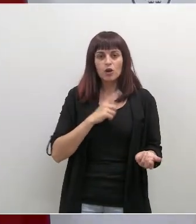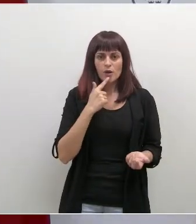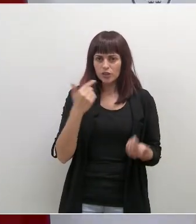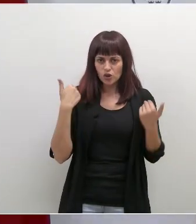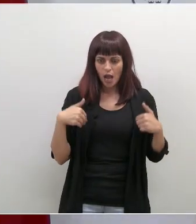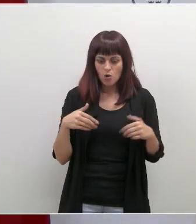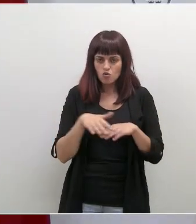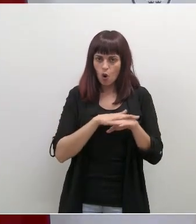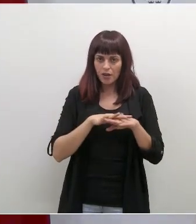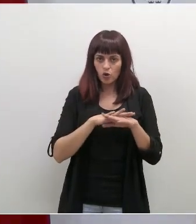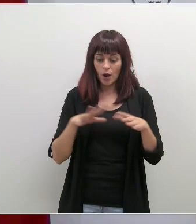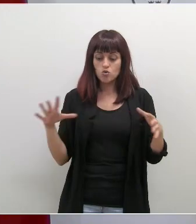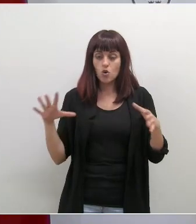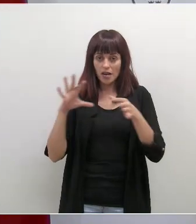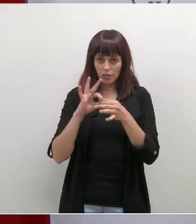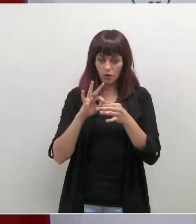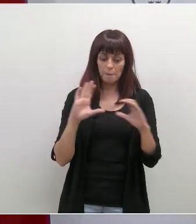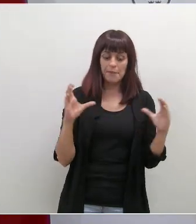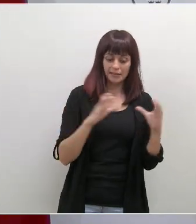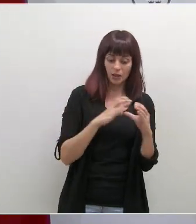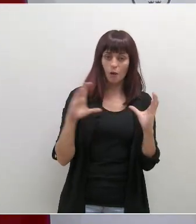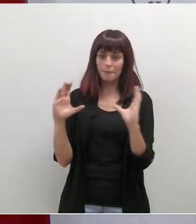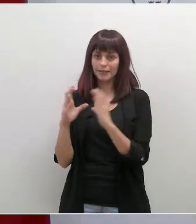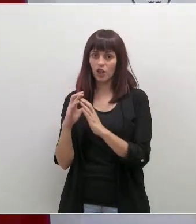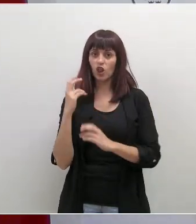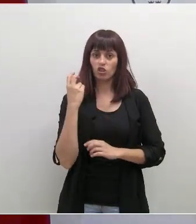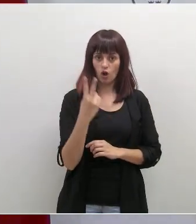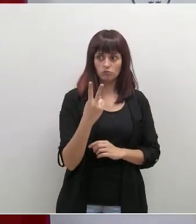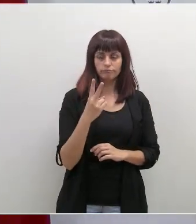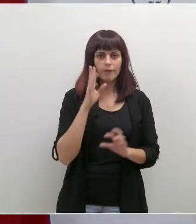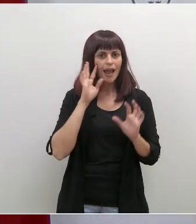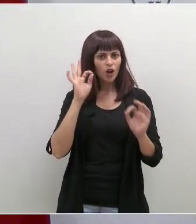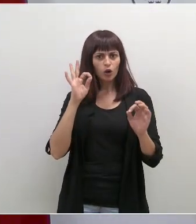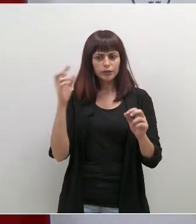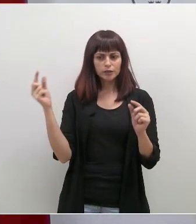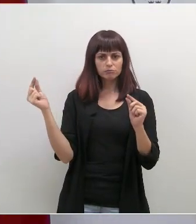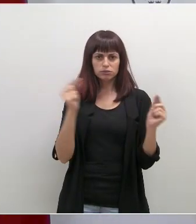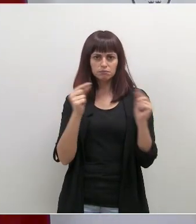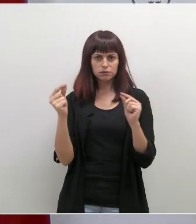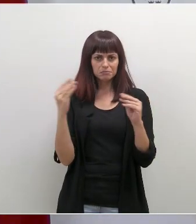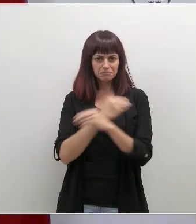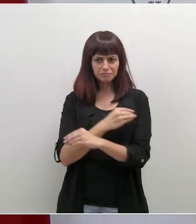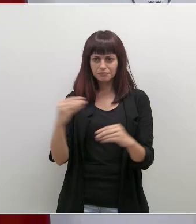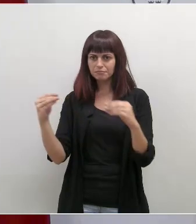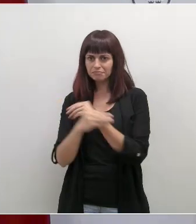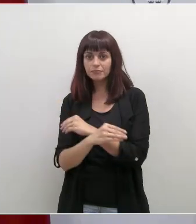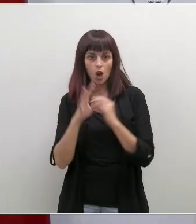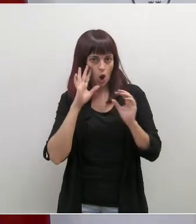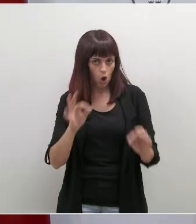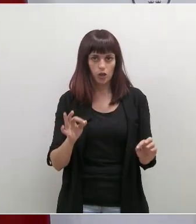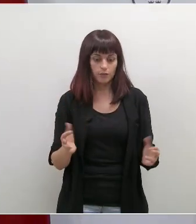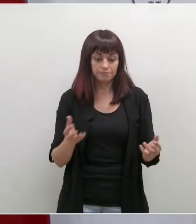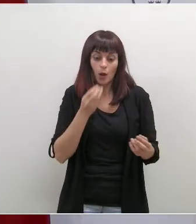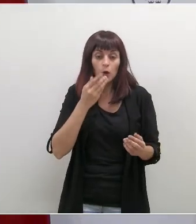somos un gobierno en coalición, somos 2 partidos. Es lógico que surjan las discrepancias entre 2 partidos políticos y,